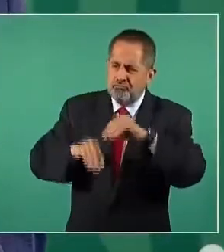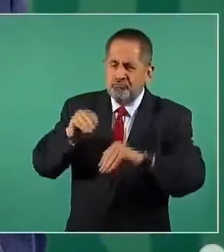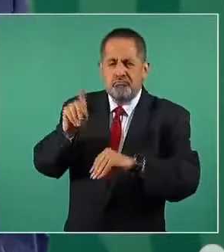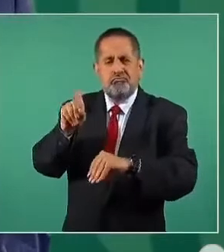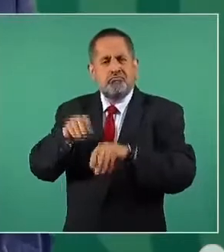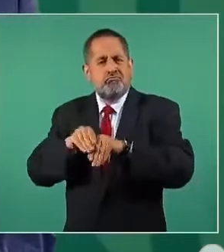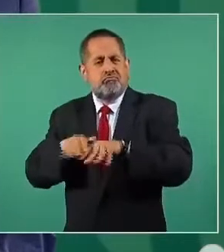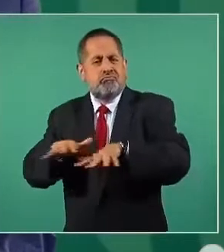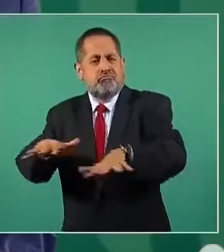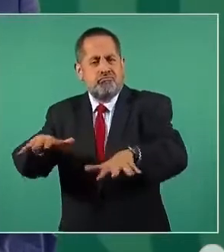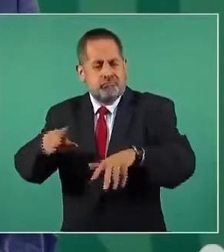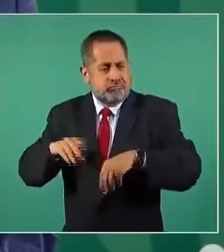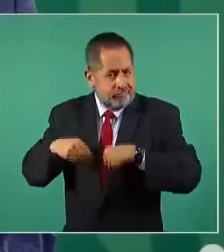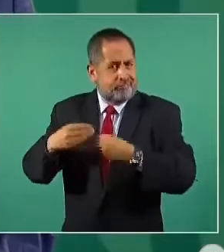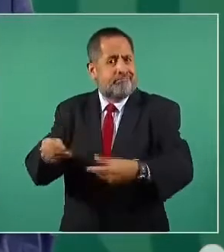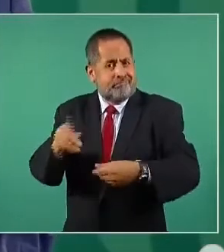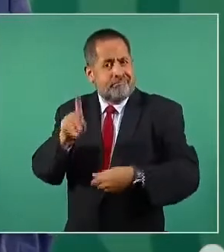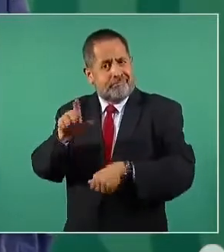Van a tener agua,